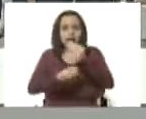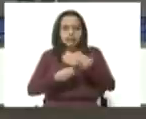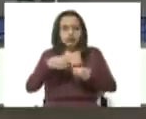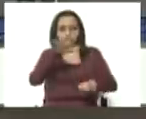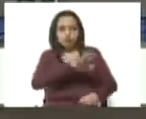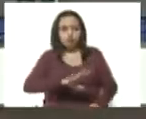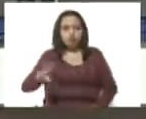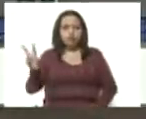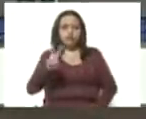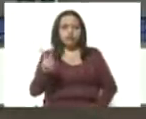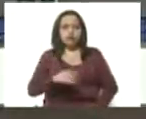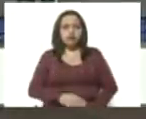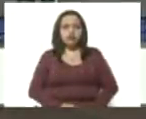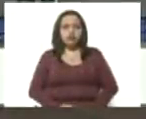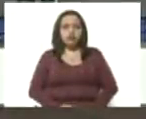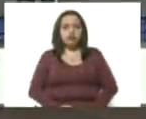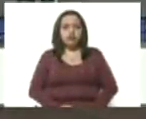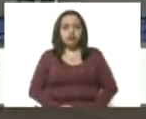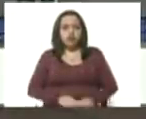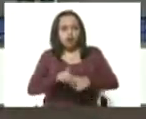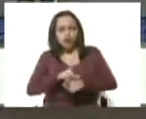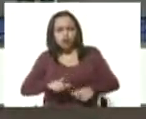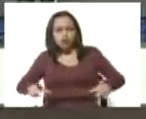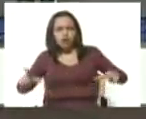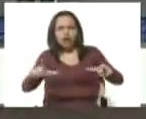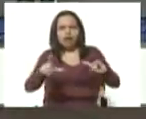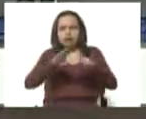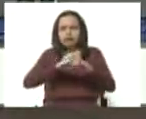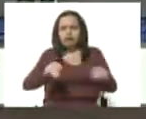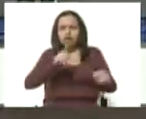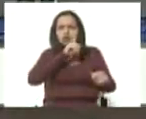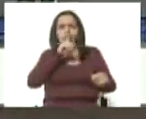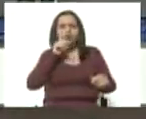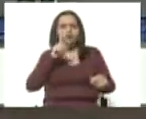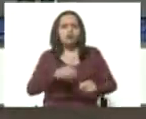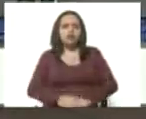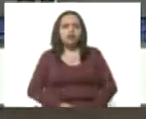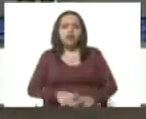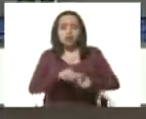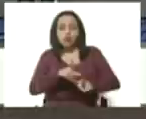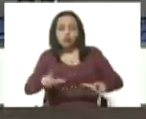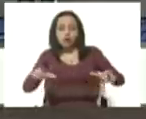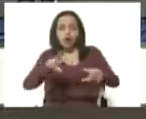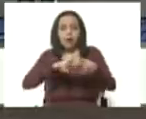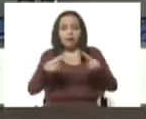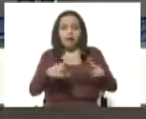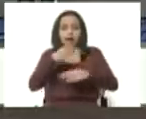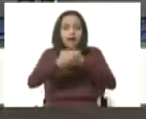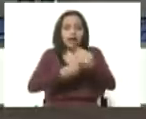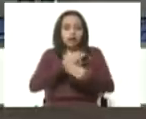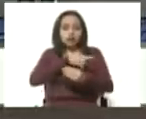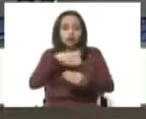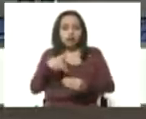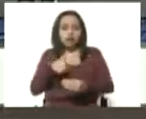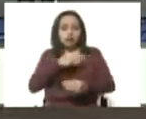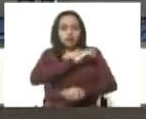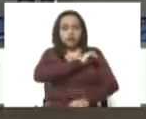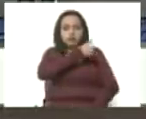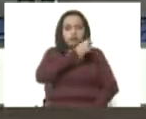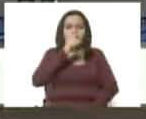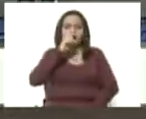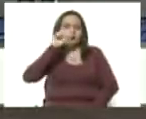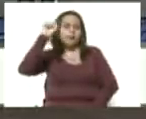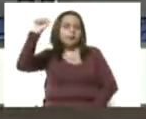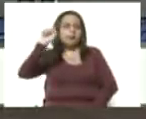territorio, un espacio territorial llamado Cuadrantes de Paz, creado por nuestro comandante en jefe Nicolás Maduro